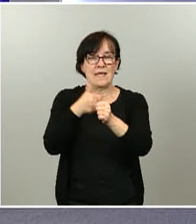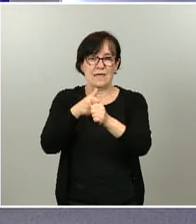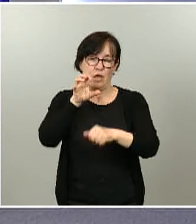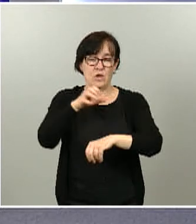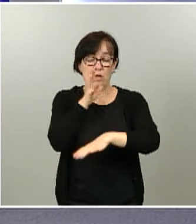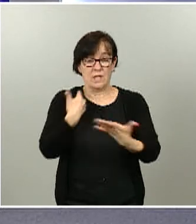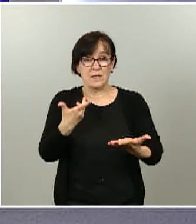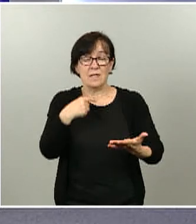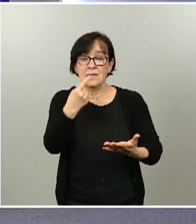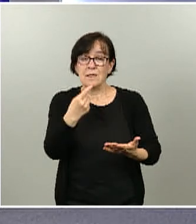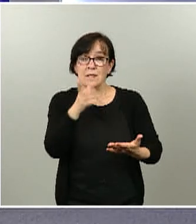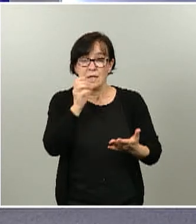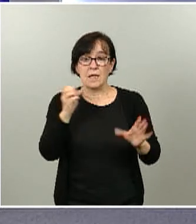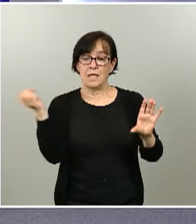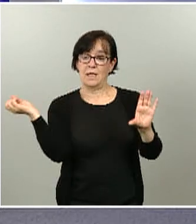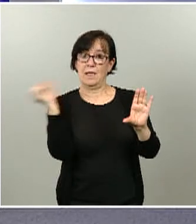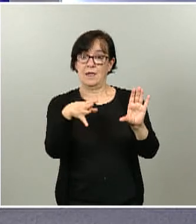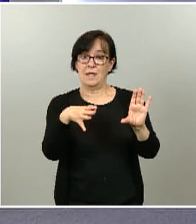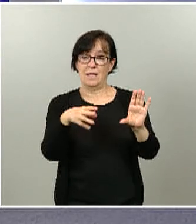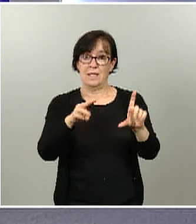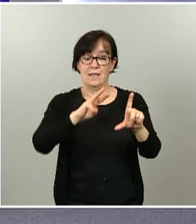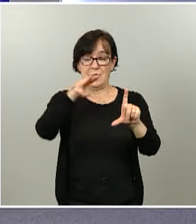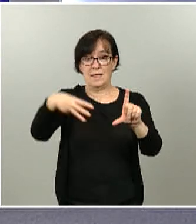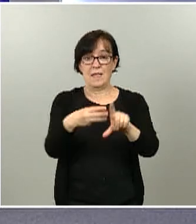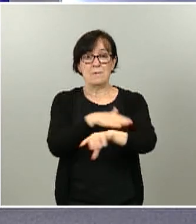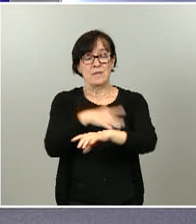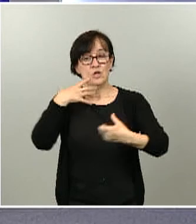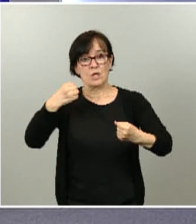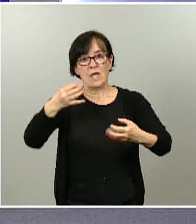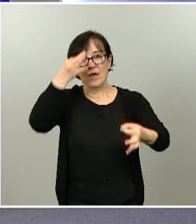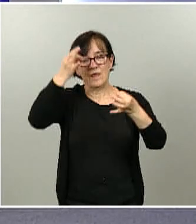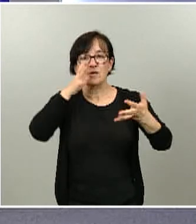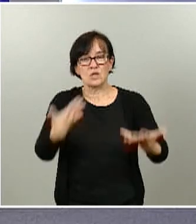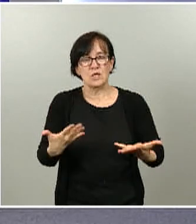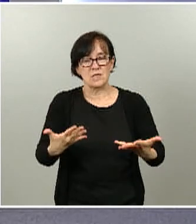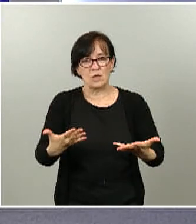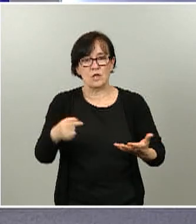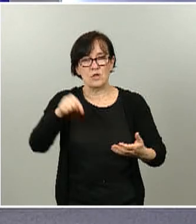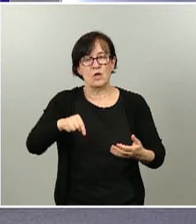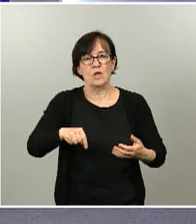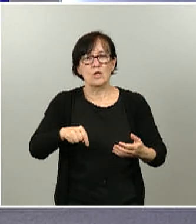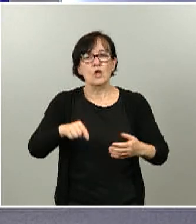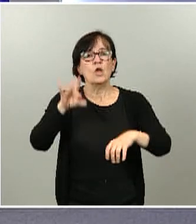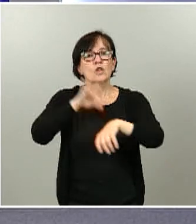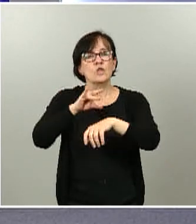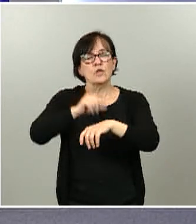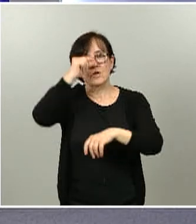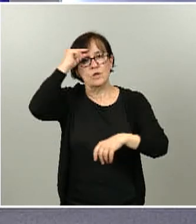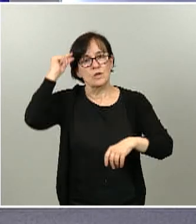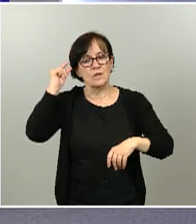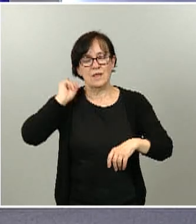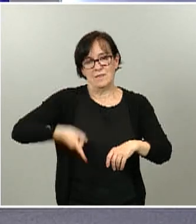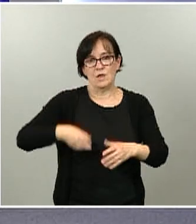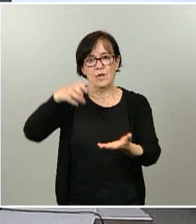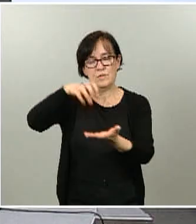de colgarse en la página del Ministerio de Sanidad los datos actualizados del día de hoy y que el doctor Fernando Simón, el director del Centro de Coordinación de